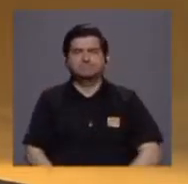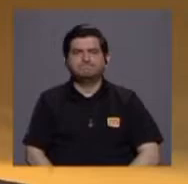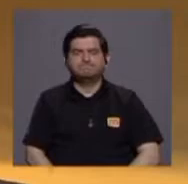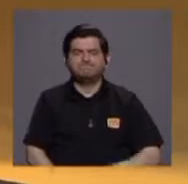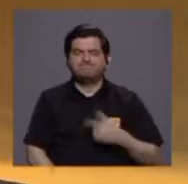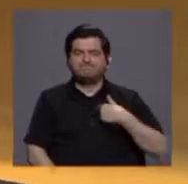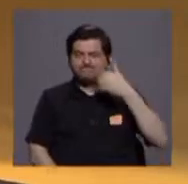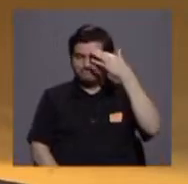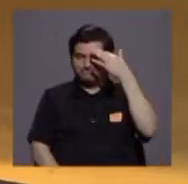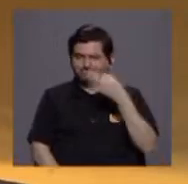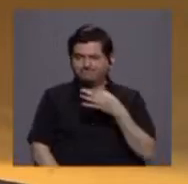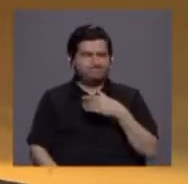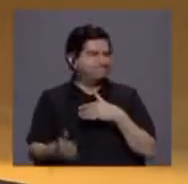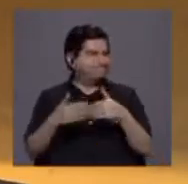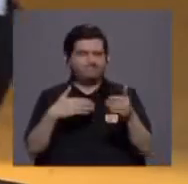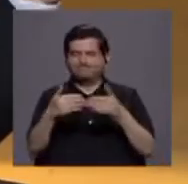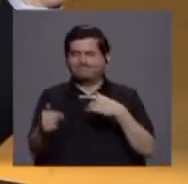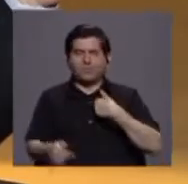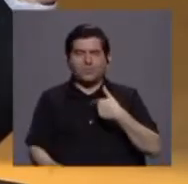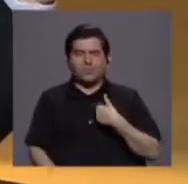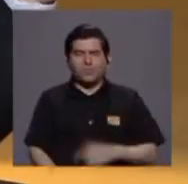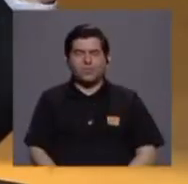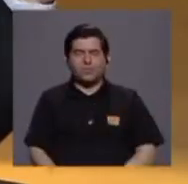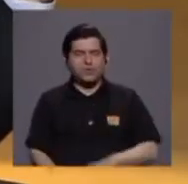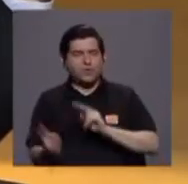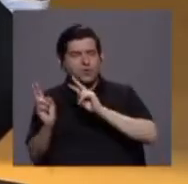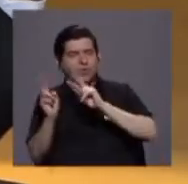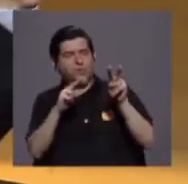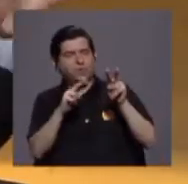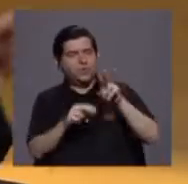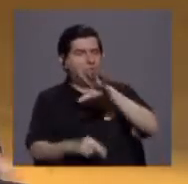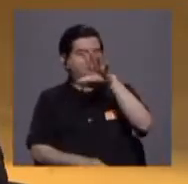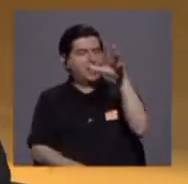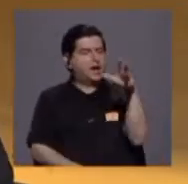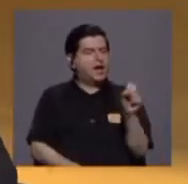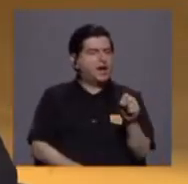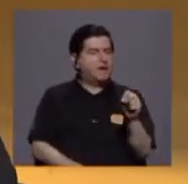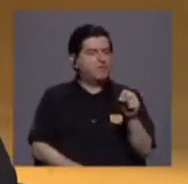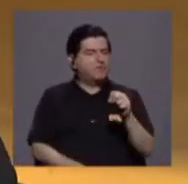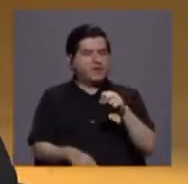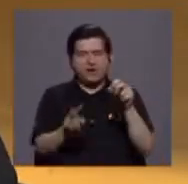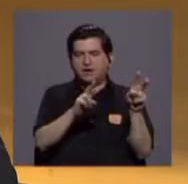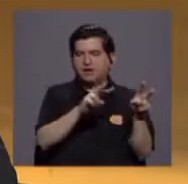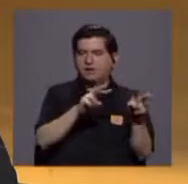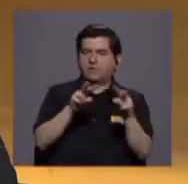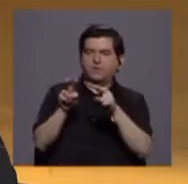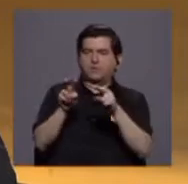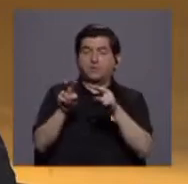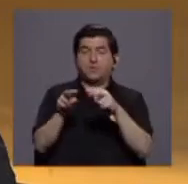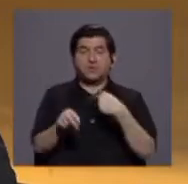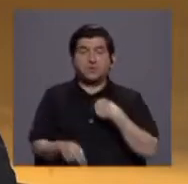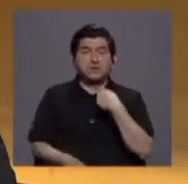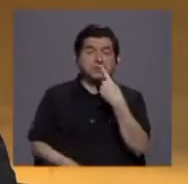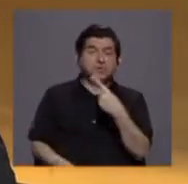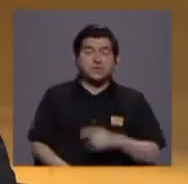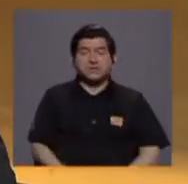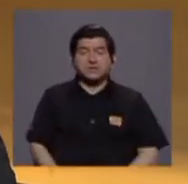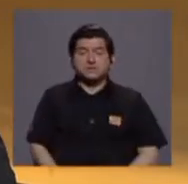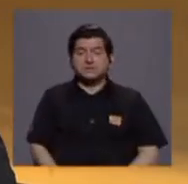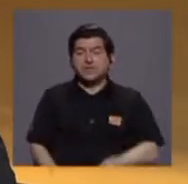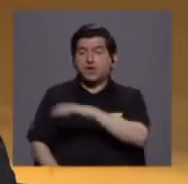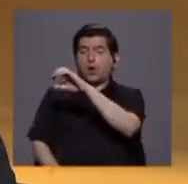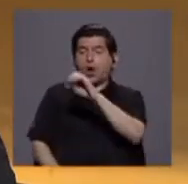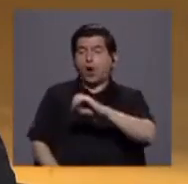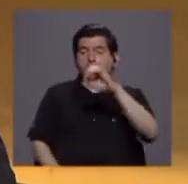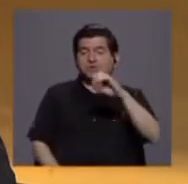me parece que no importa si uno vuelve a ver a África o si uno vuelve a ver, iba a decir a Oceanía, pero en Oceanía